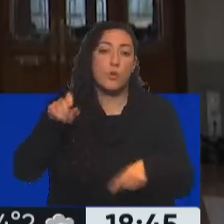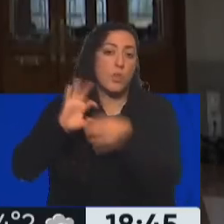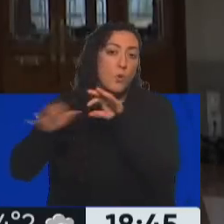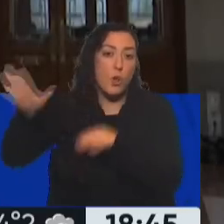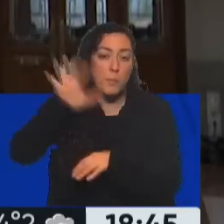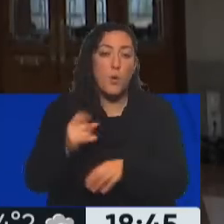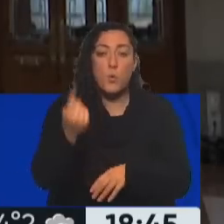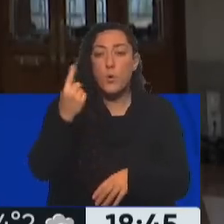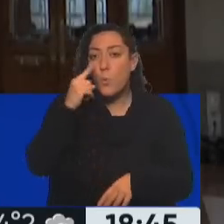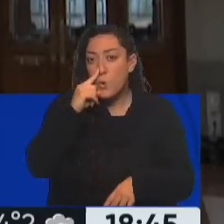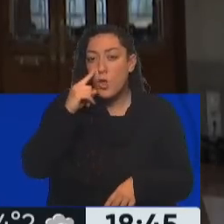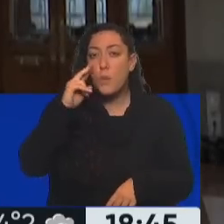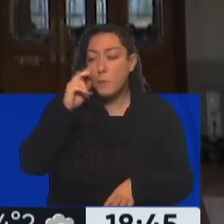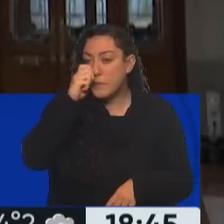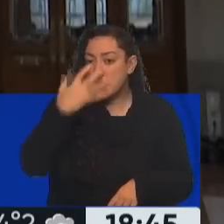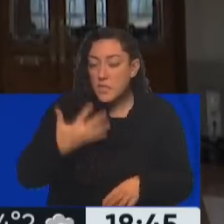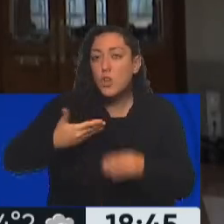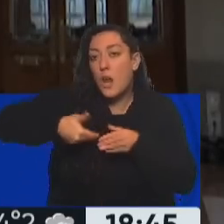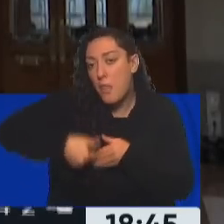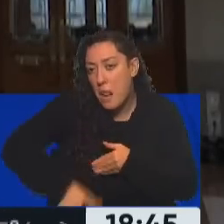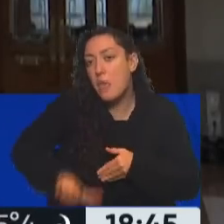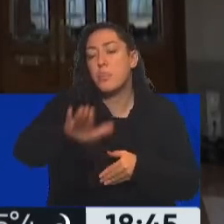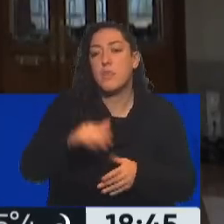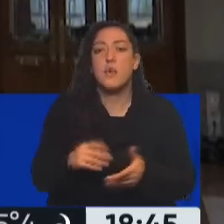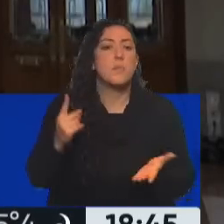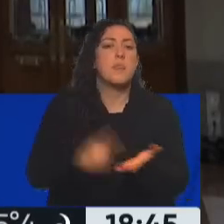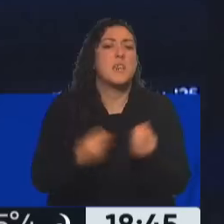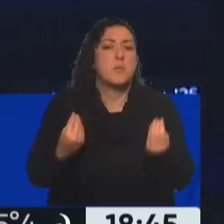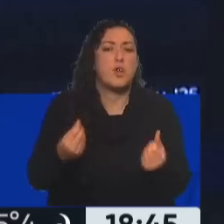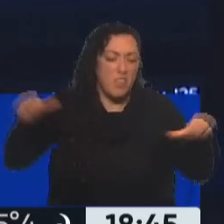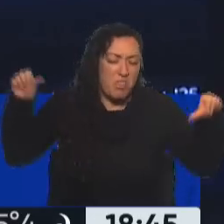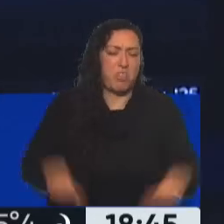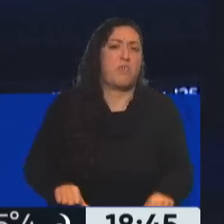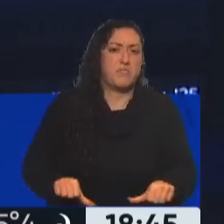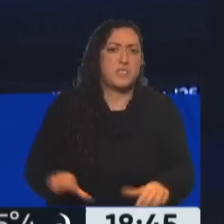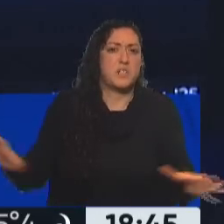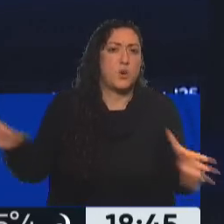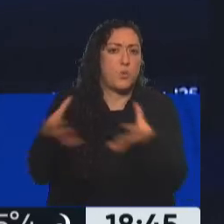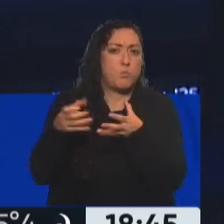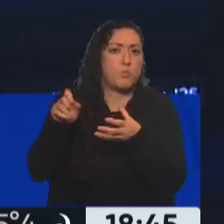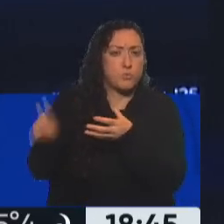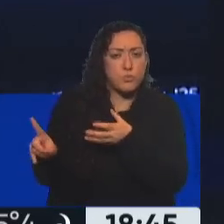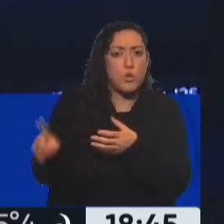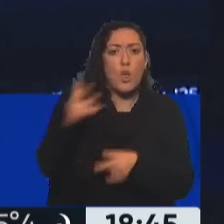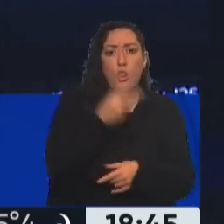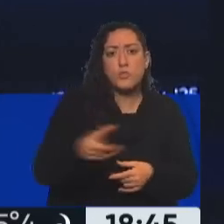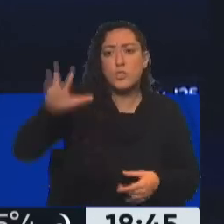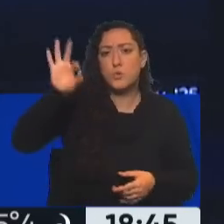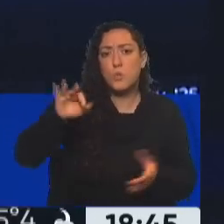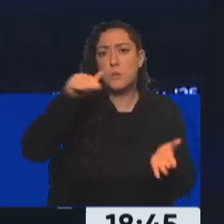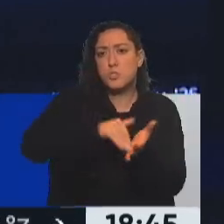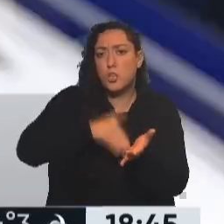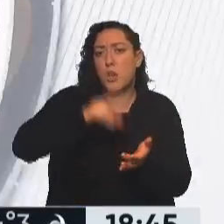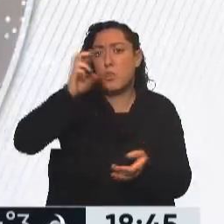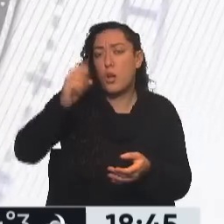1 de junio de 2025. Justificó la medida por un déficit inaceptable con el bloque que alcanza más de 250 millones de